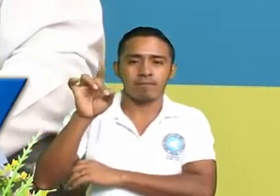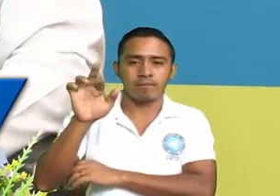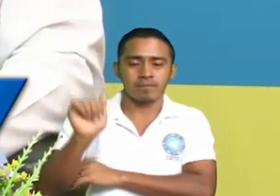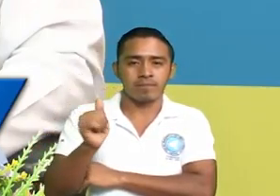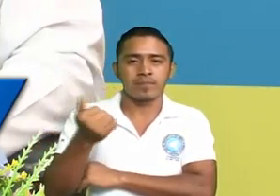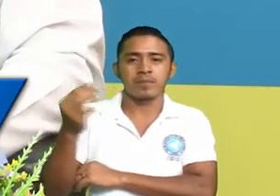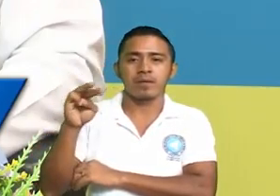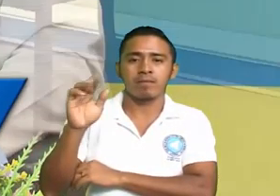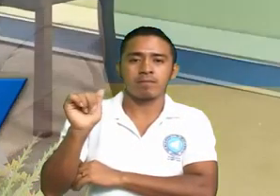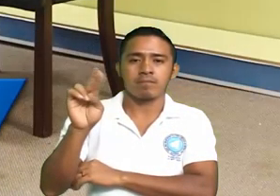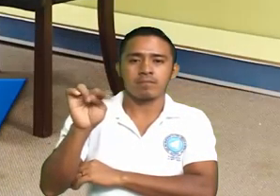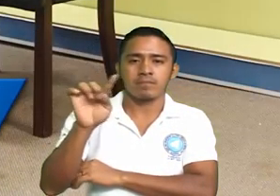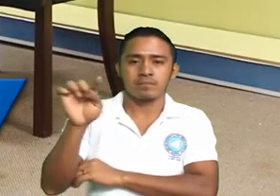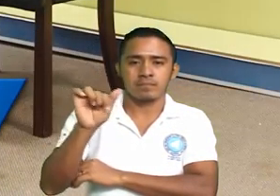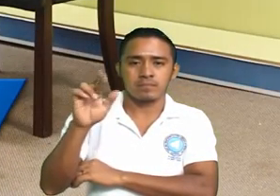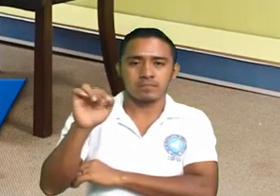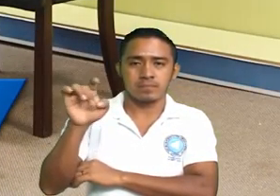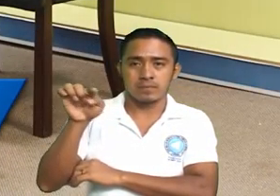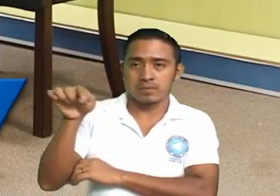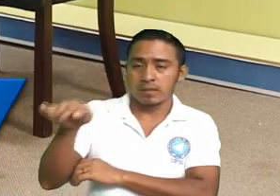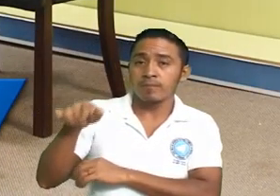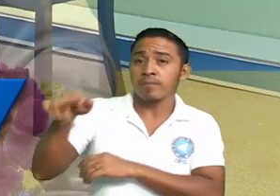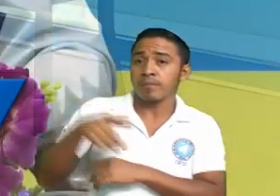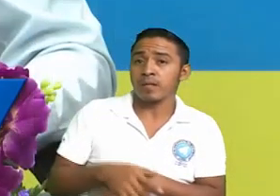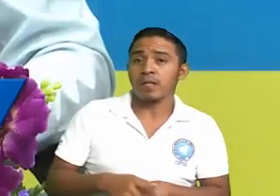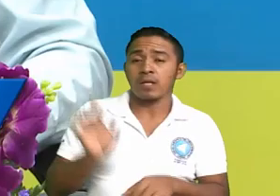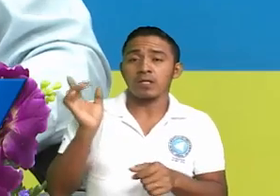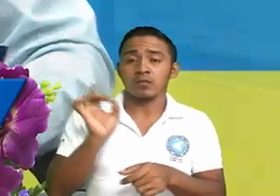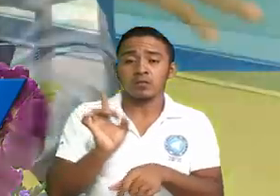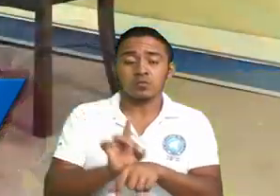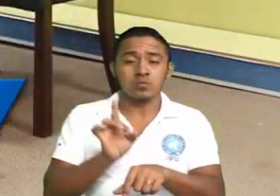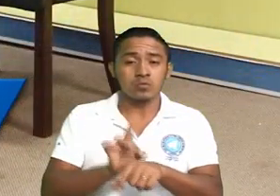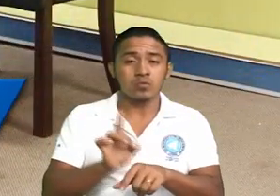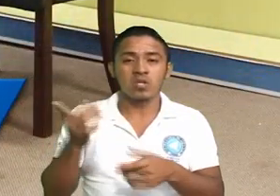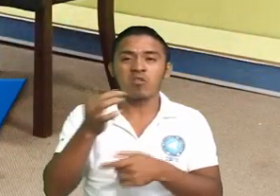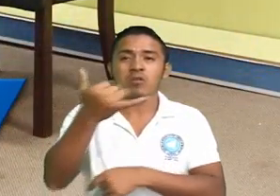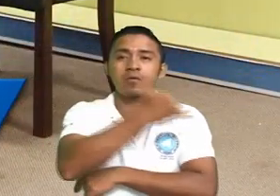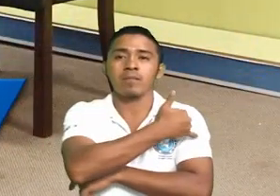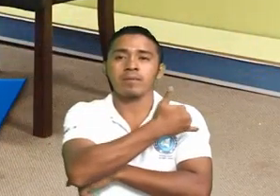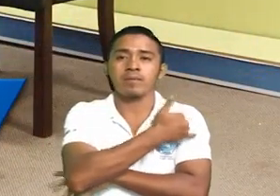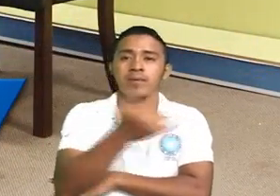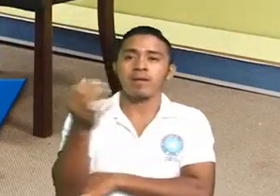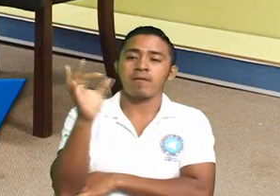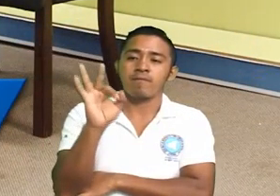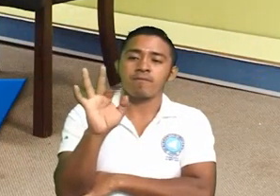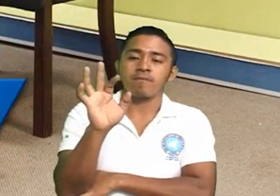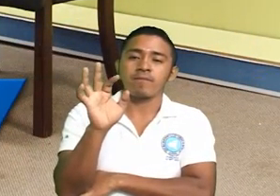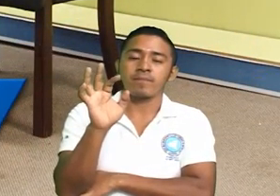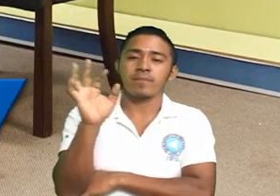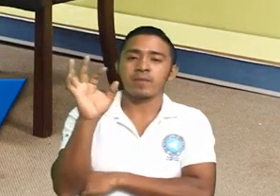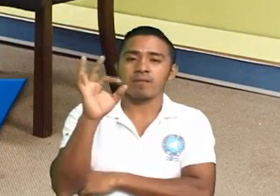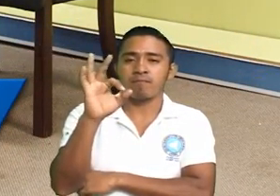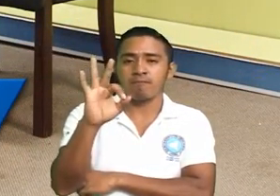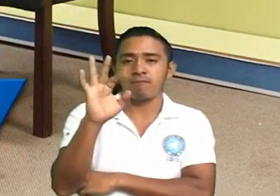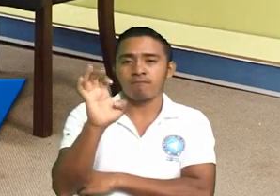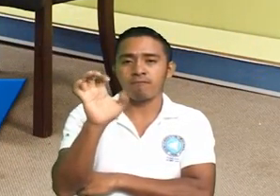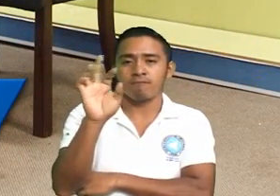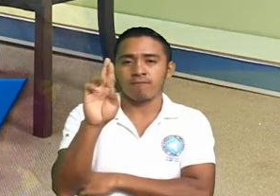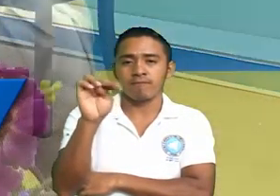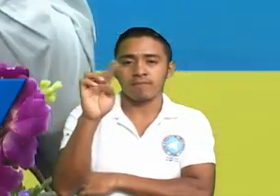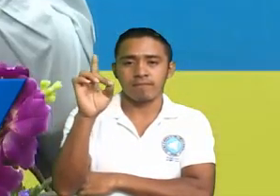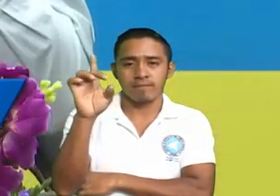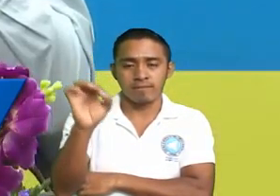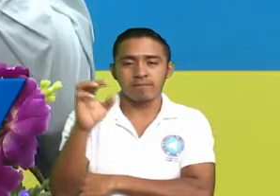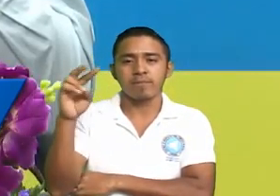cuidado de sus niños y sus niñas? Para ello hemos invitado a la doctora Rebeca Alejandra